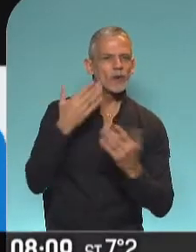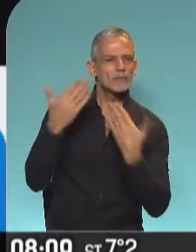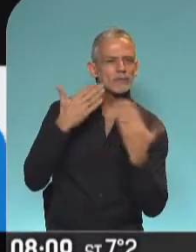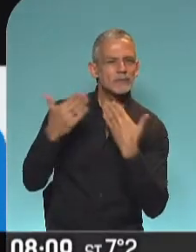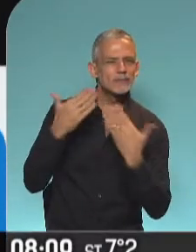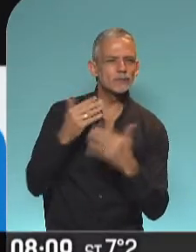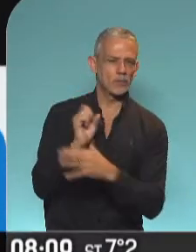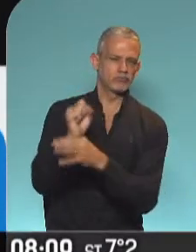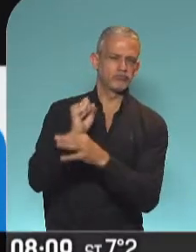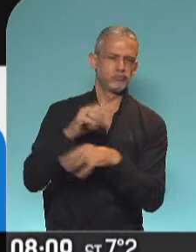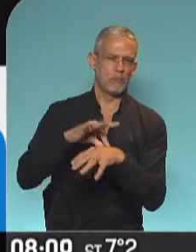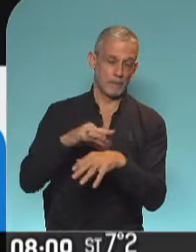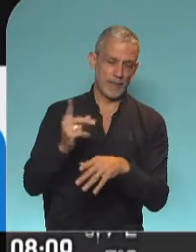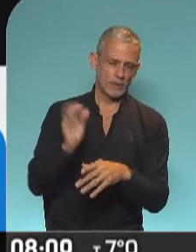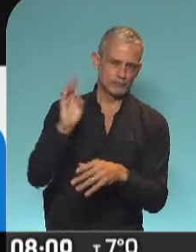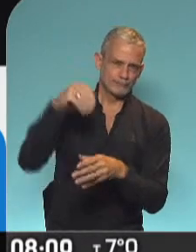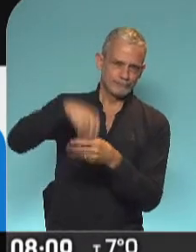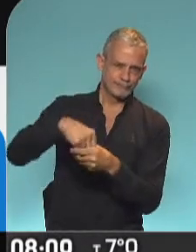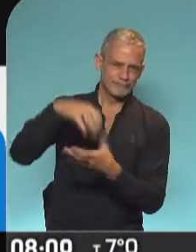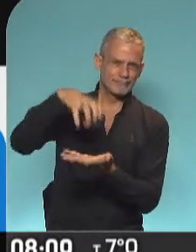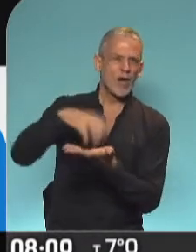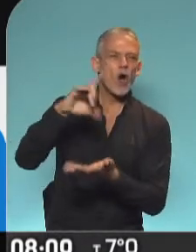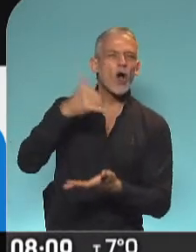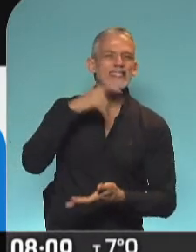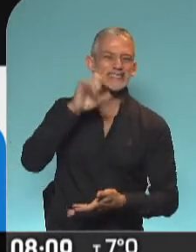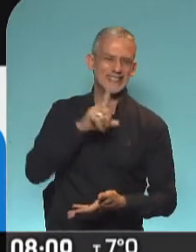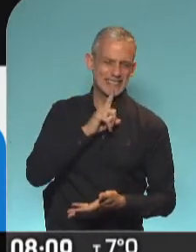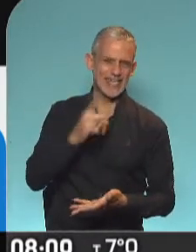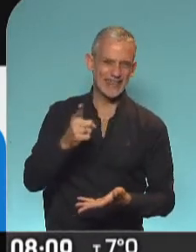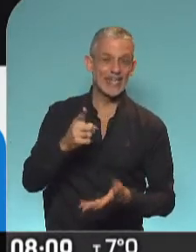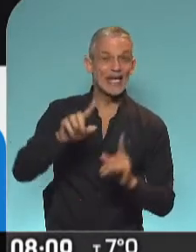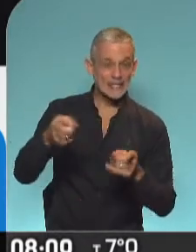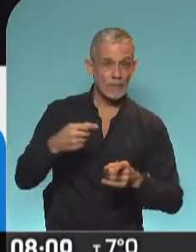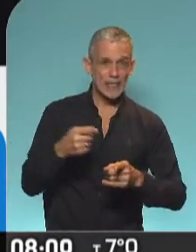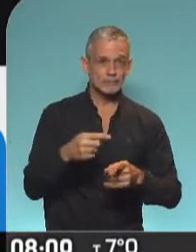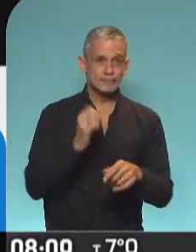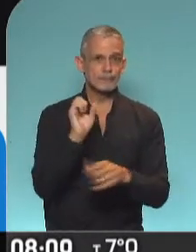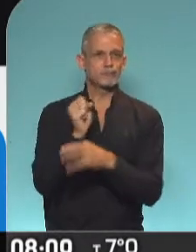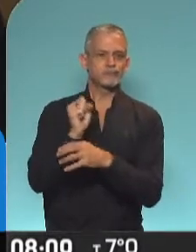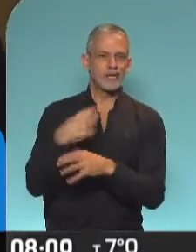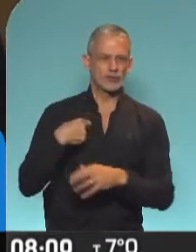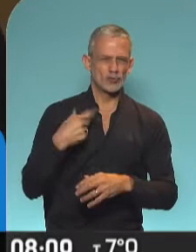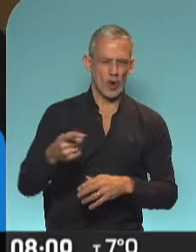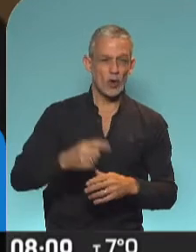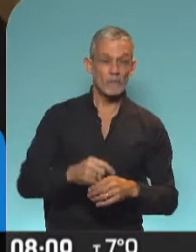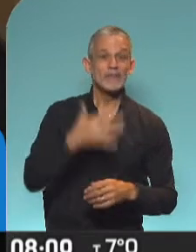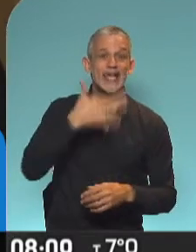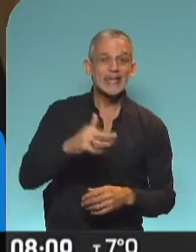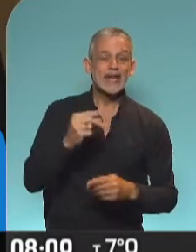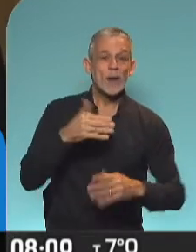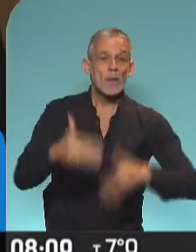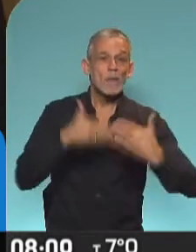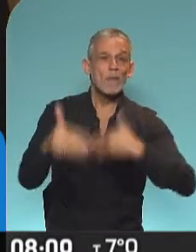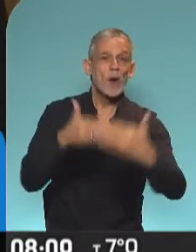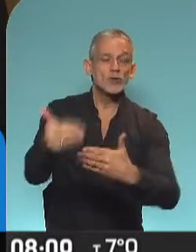prestigioso doctor del CONICET. Seguimos justamente abordando este tema con el sociólogo que allí tenés, Laura. Entender que ese proceso Pablo, la